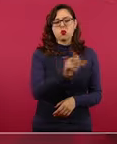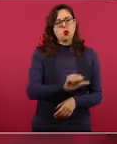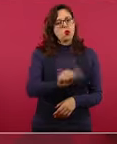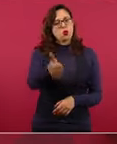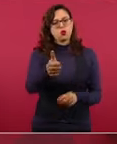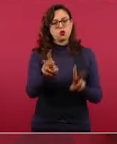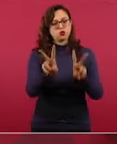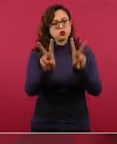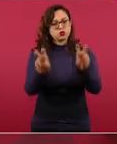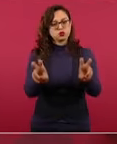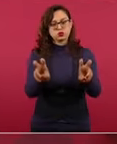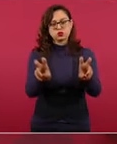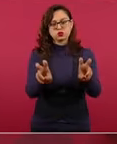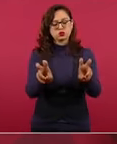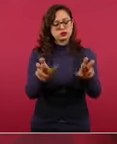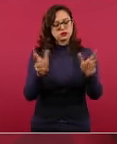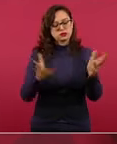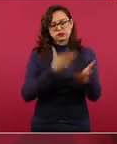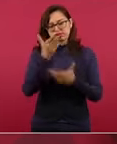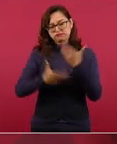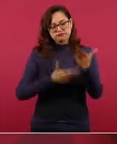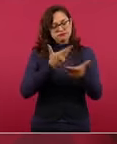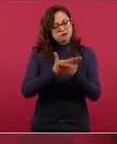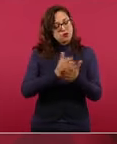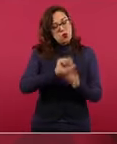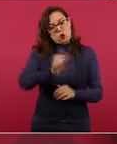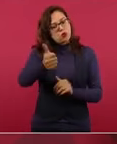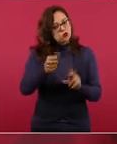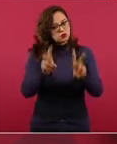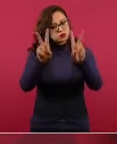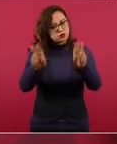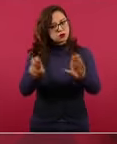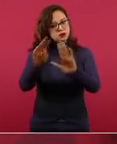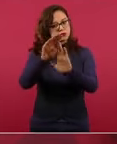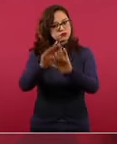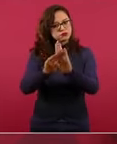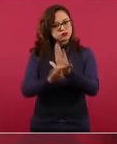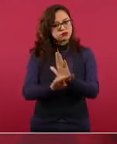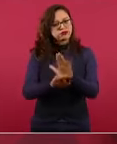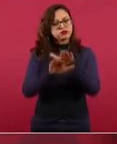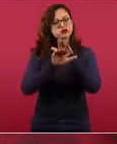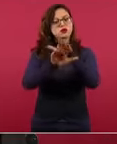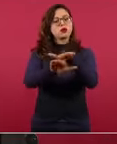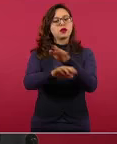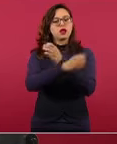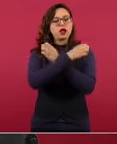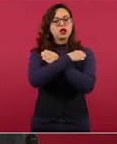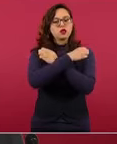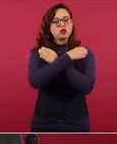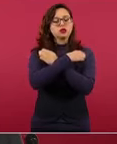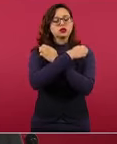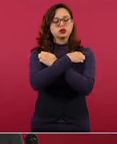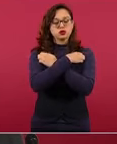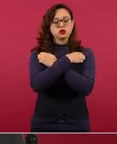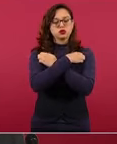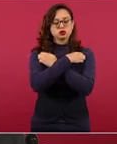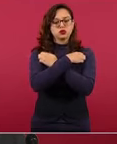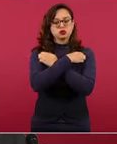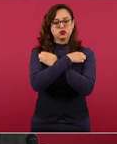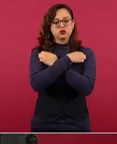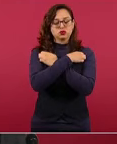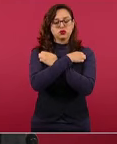respecto a vosotros programa más vinculado a lo educativo por